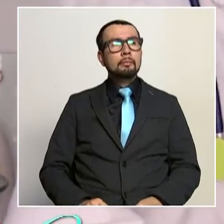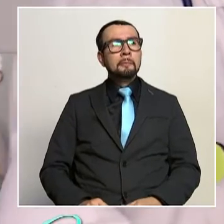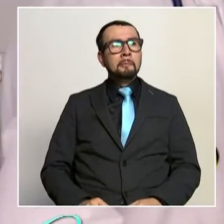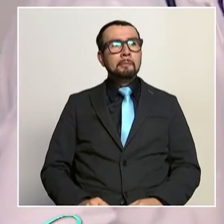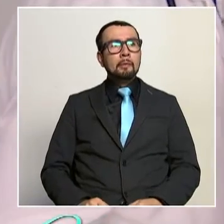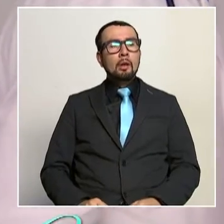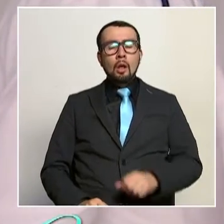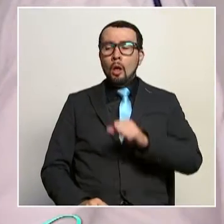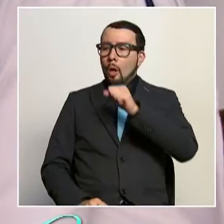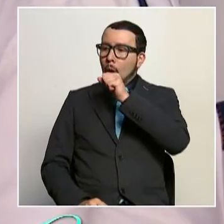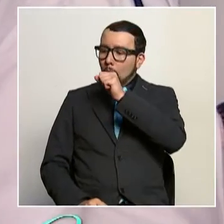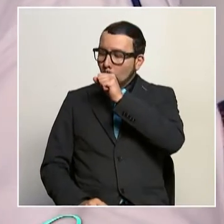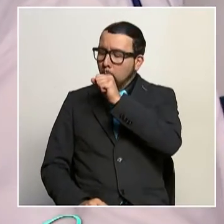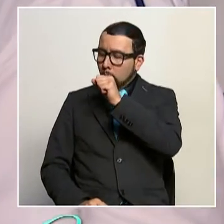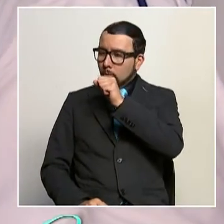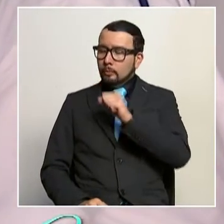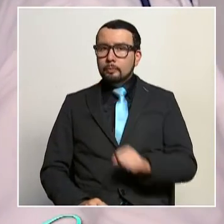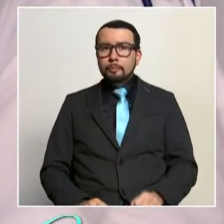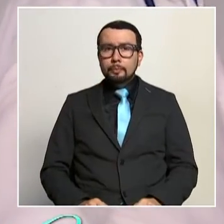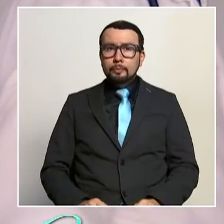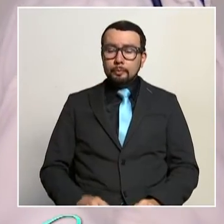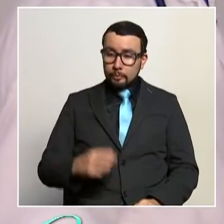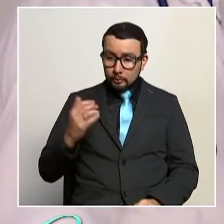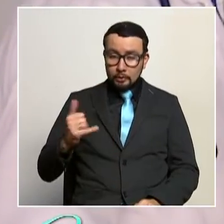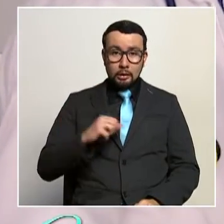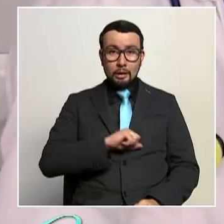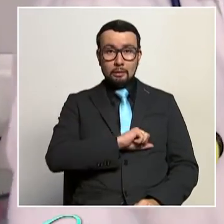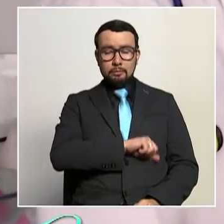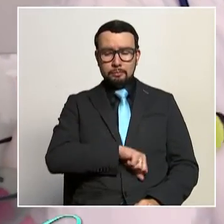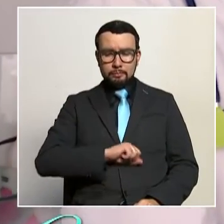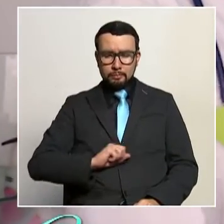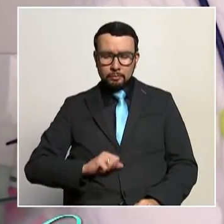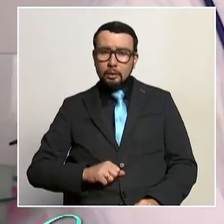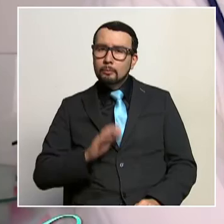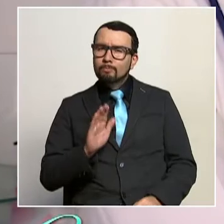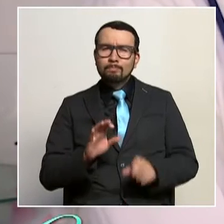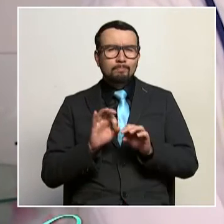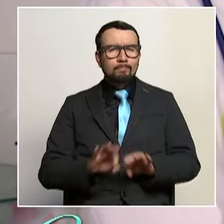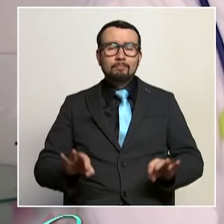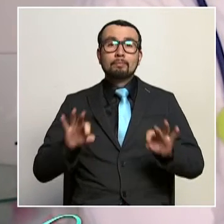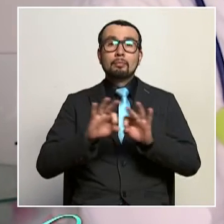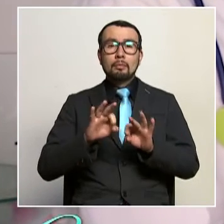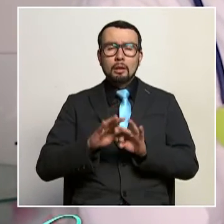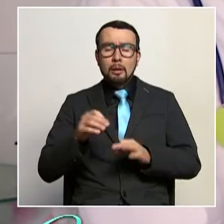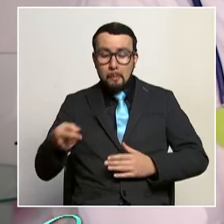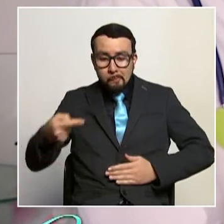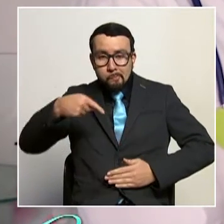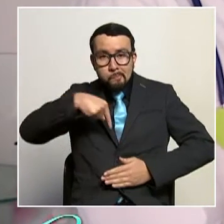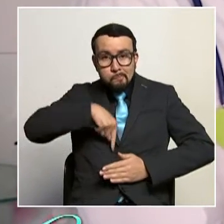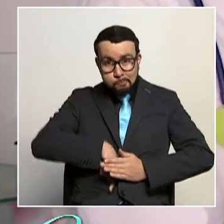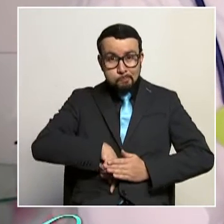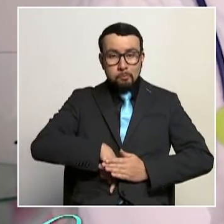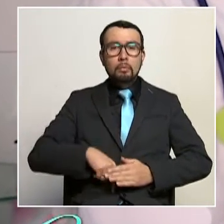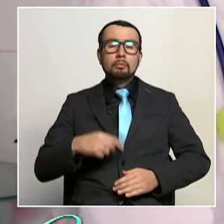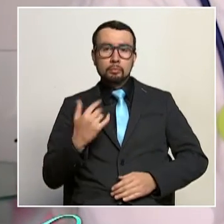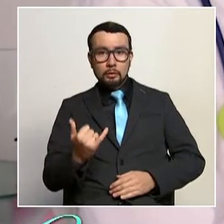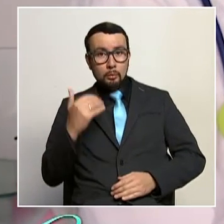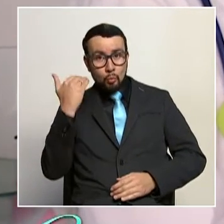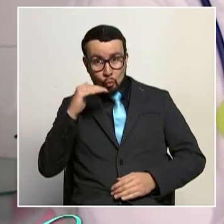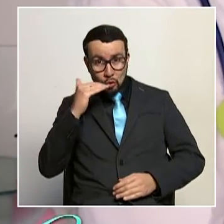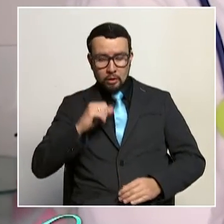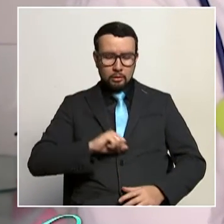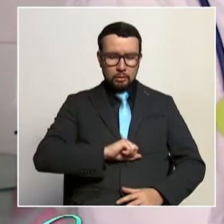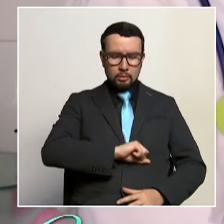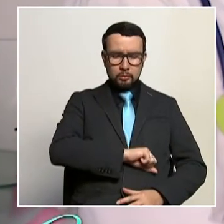en realidad la ecografía es un examen fundamental para evaluar los órganos internos de la mujer,